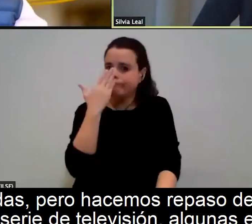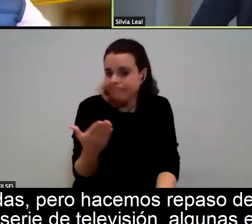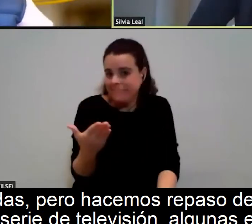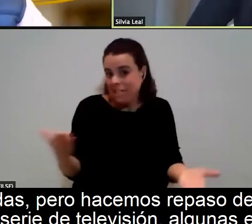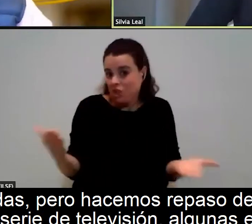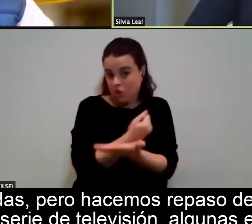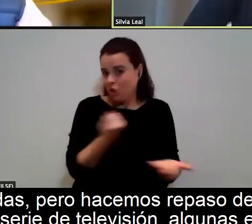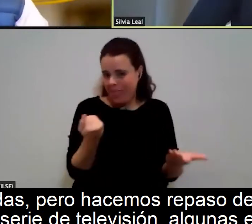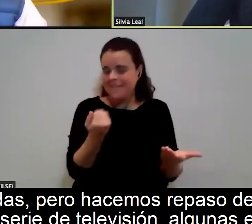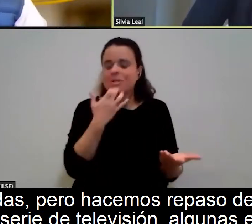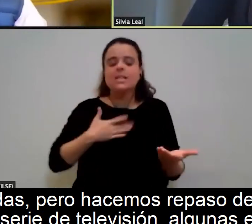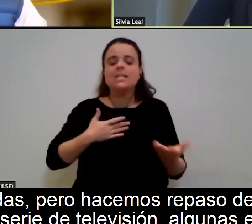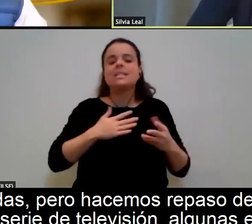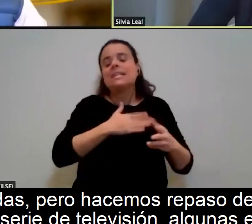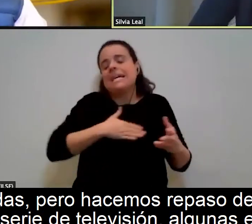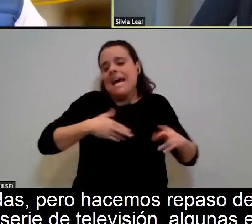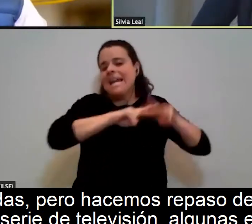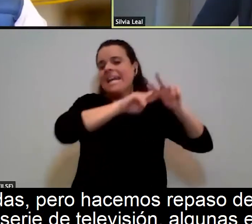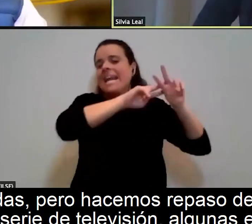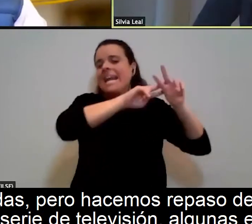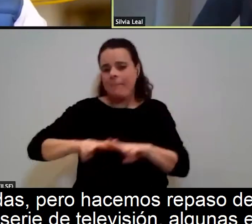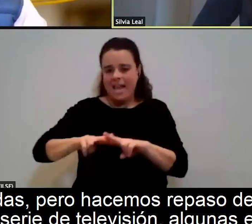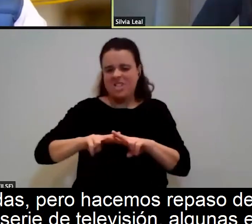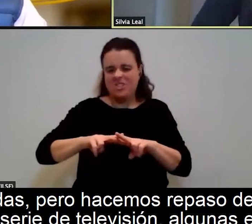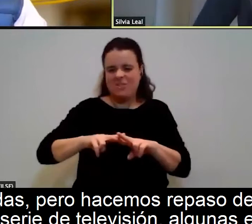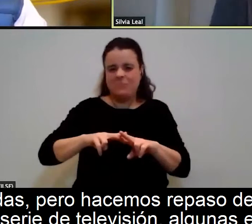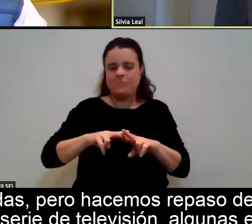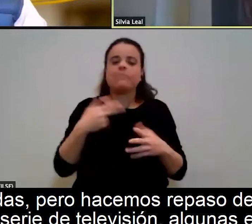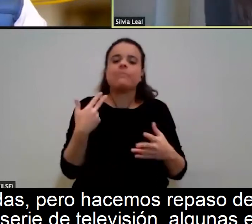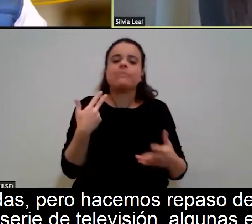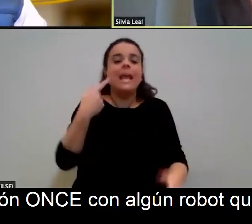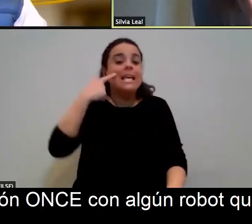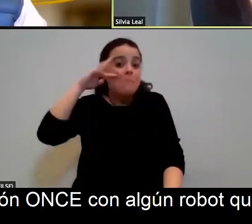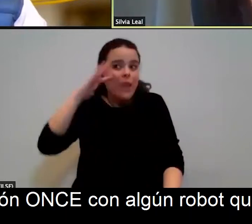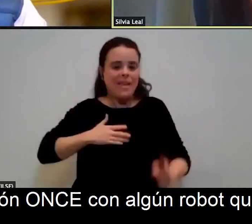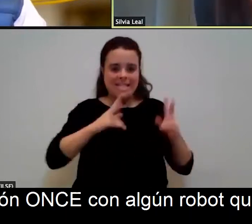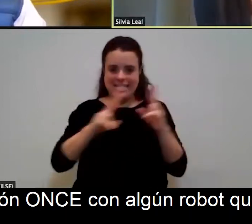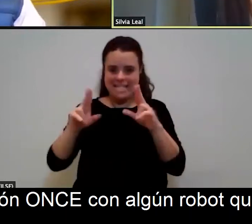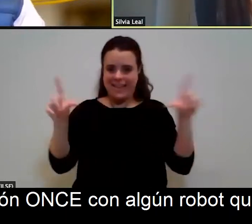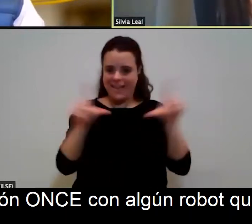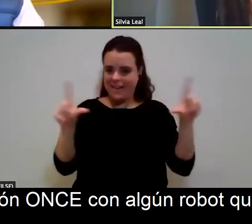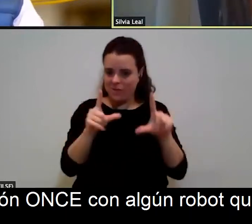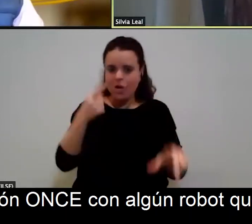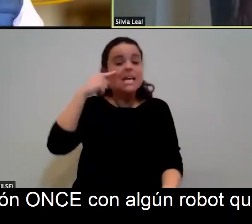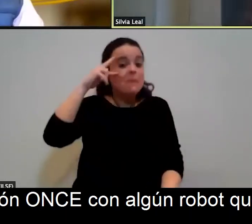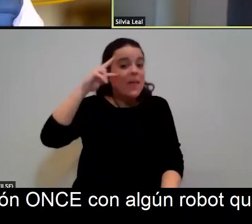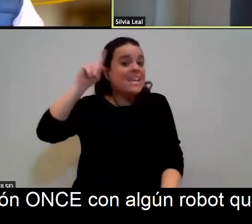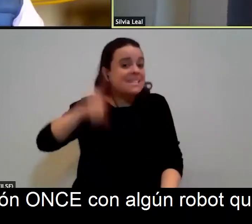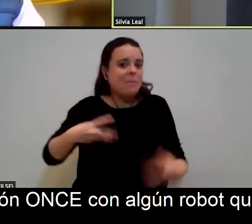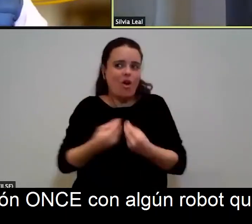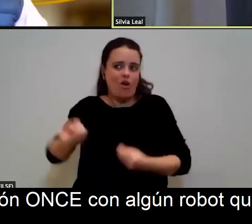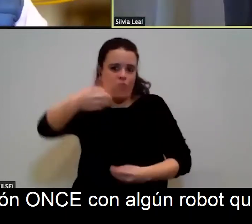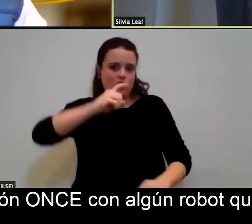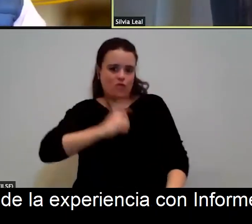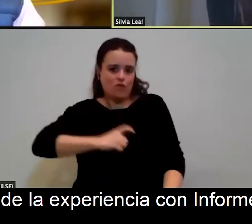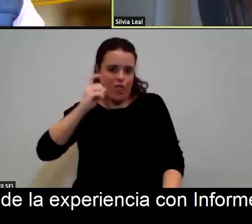hacemos repaso de algunas experiencias de la serie de televisión, algunas experiencias que he tenido también con vosotros en Fundación 11 con algún robot que he